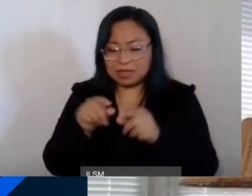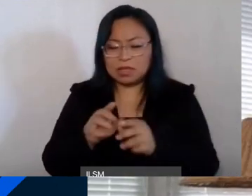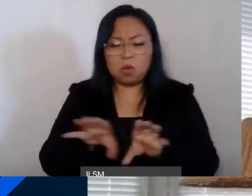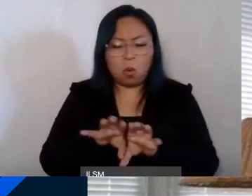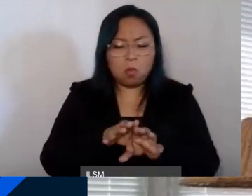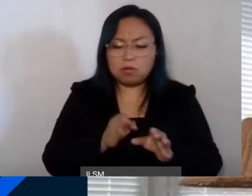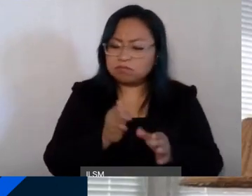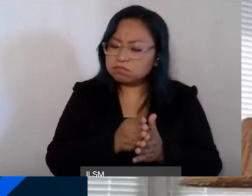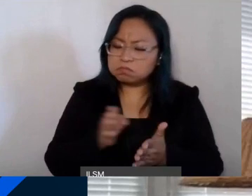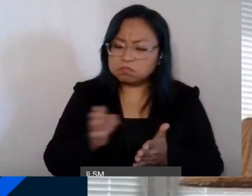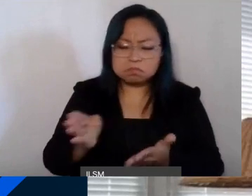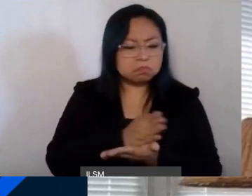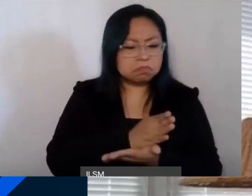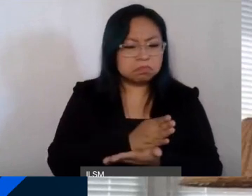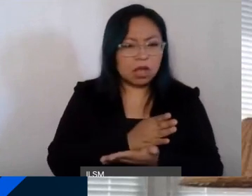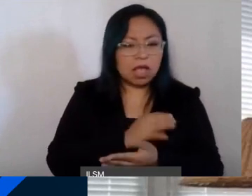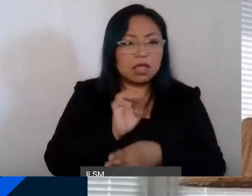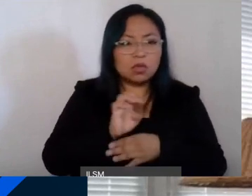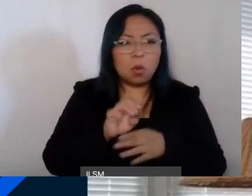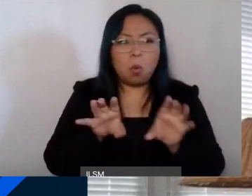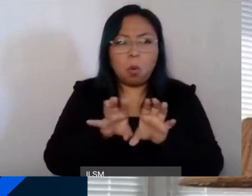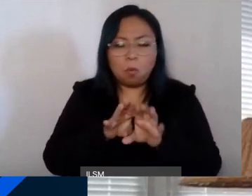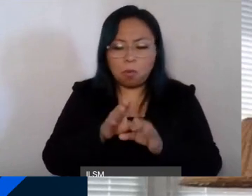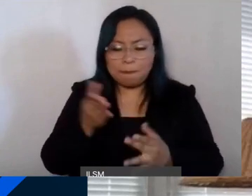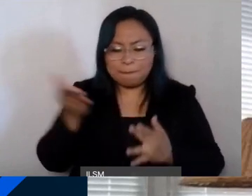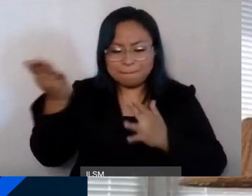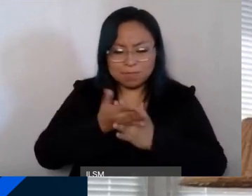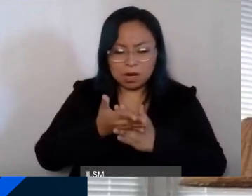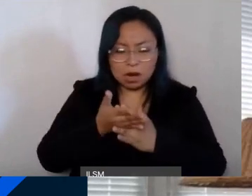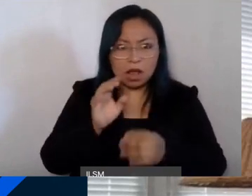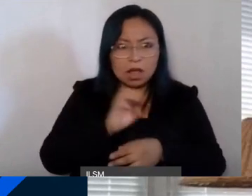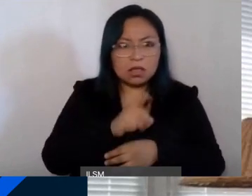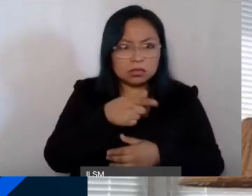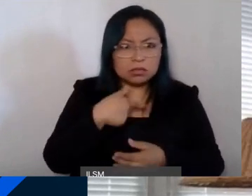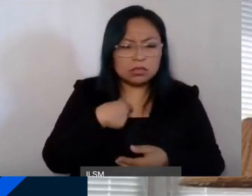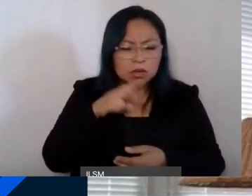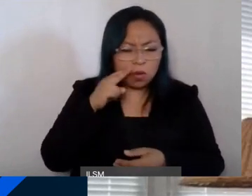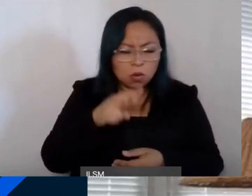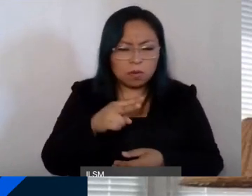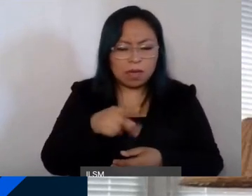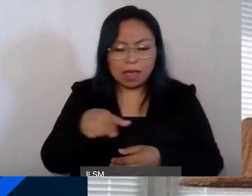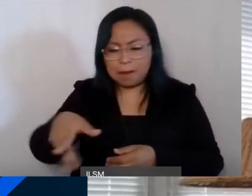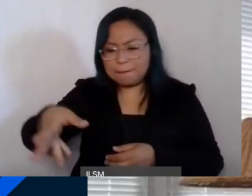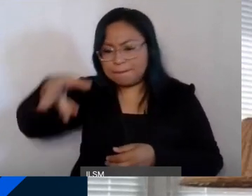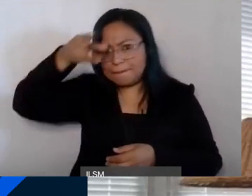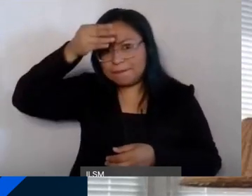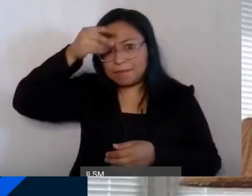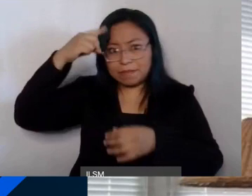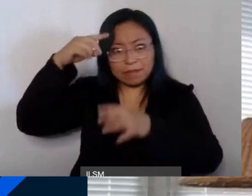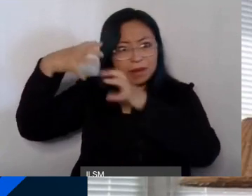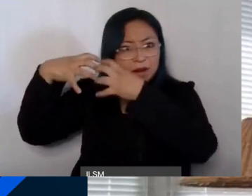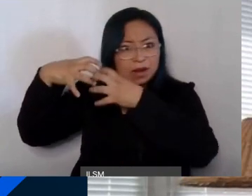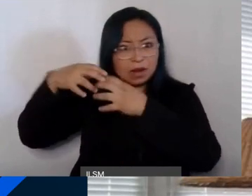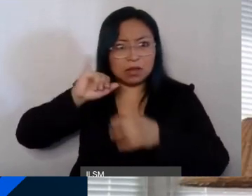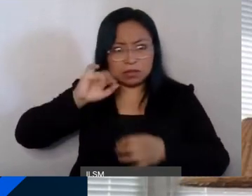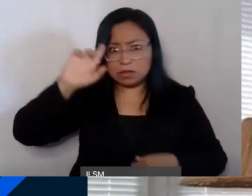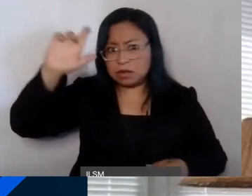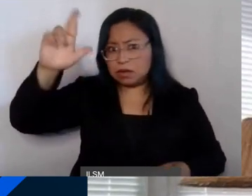aprendieron si aquel cerebro que aprendió lo que aprendió y recordando